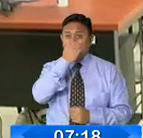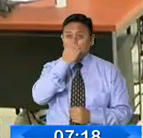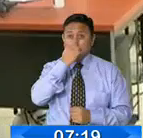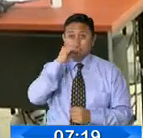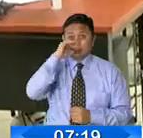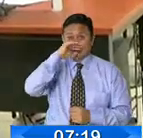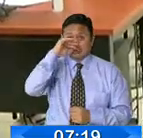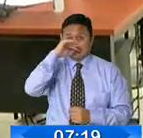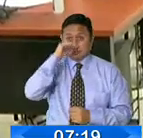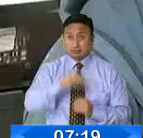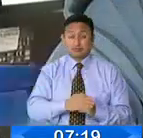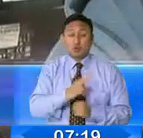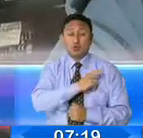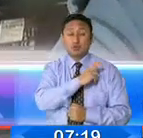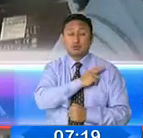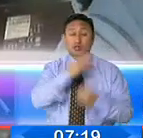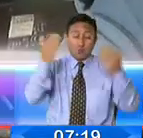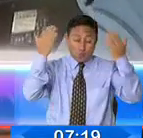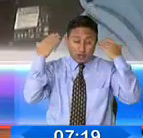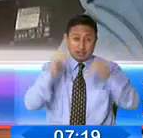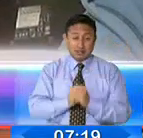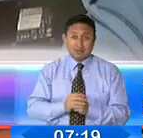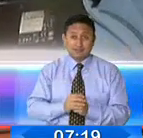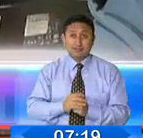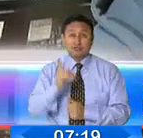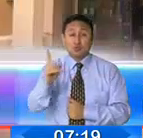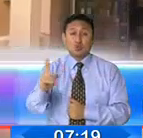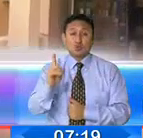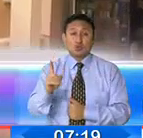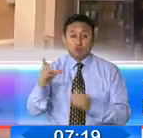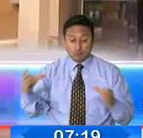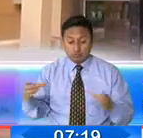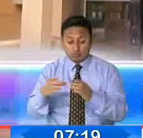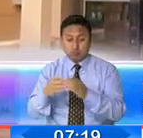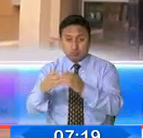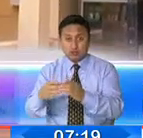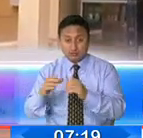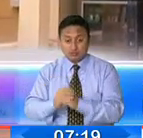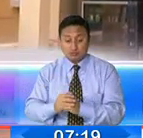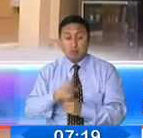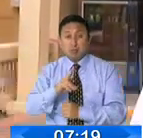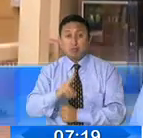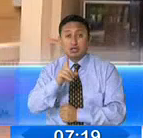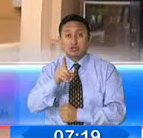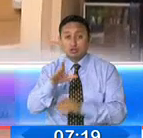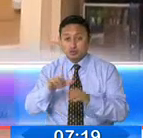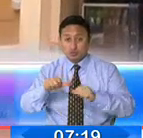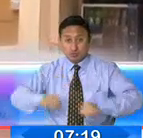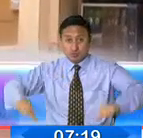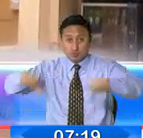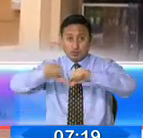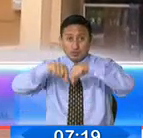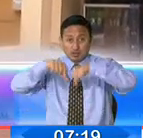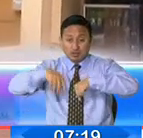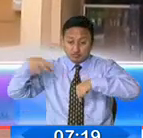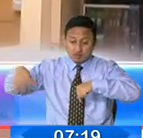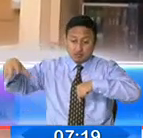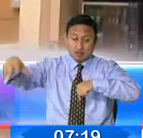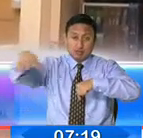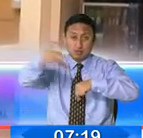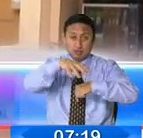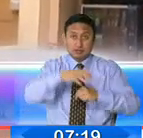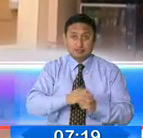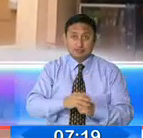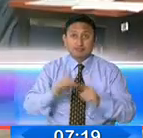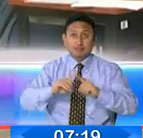Universidad Estatal de Guayaquil fue una de estas sedes. Ha facilitado 21 laboratorios distribuidos en